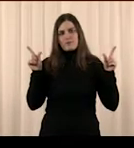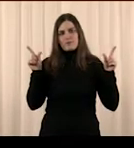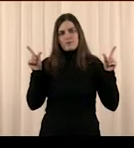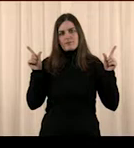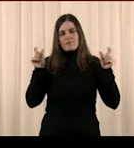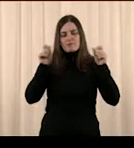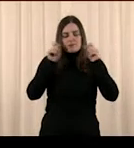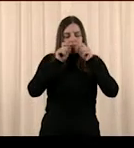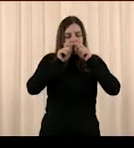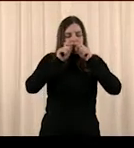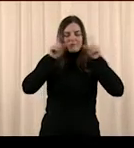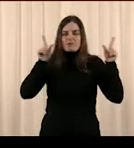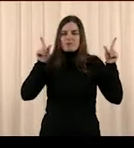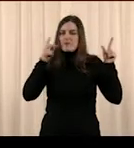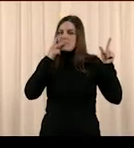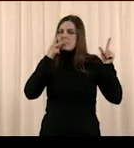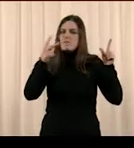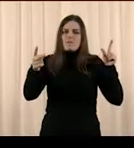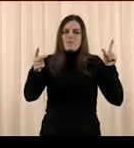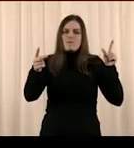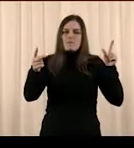y mira la perfección.